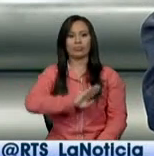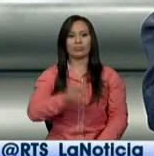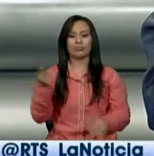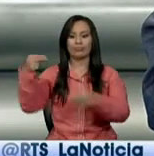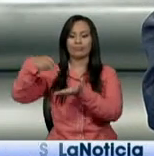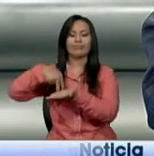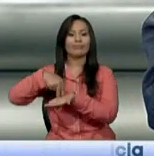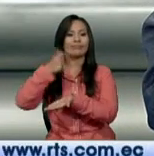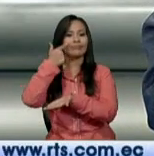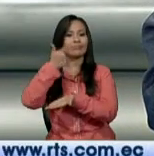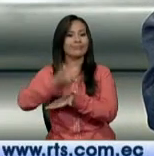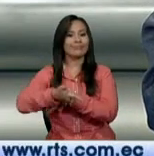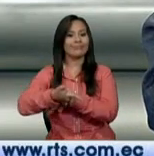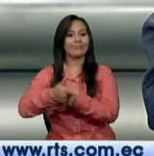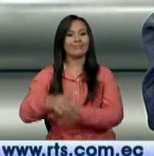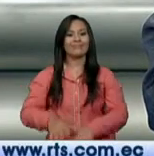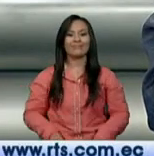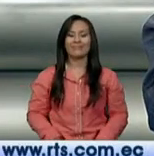Nacional.